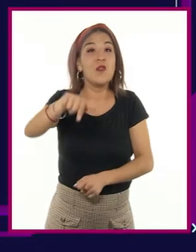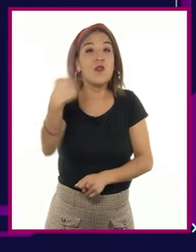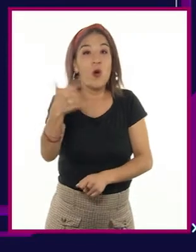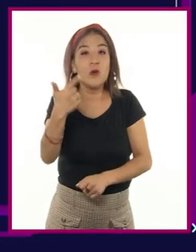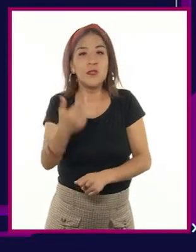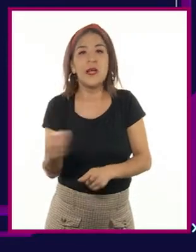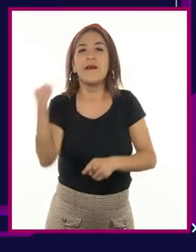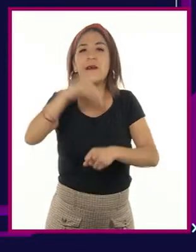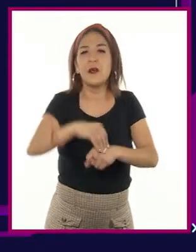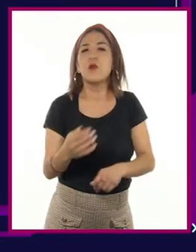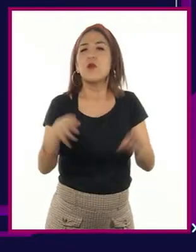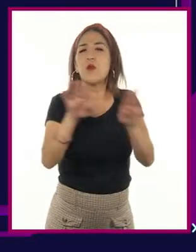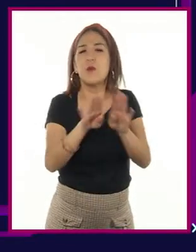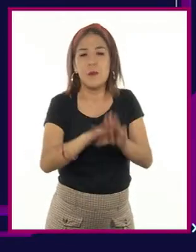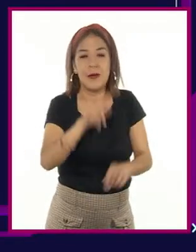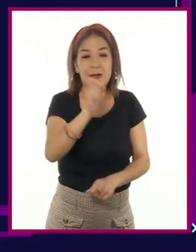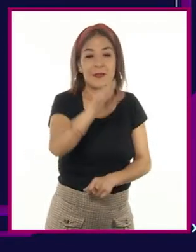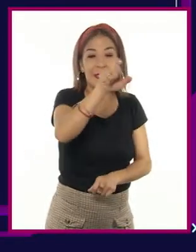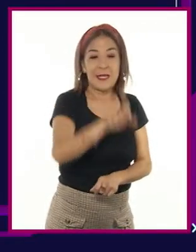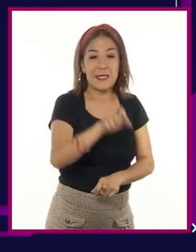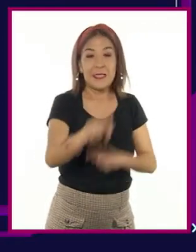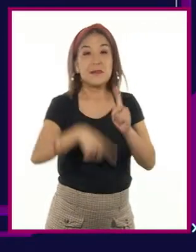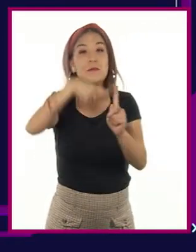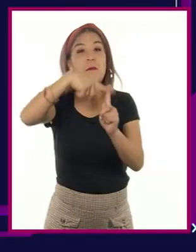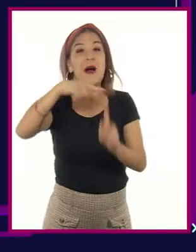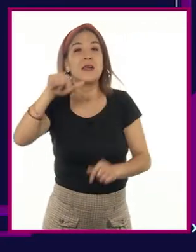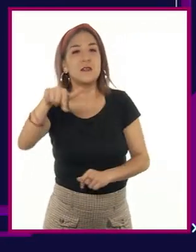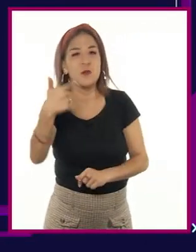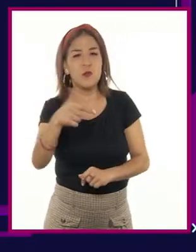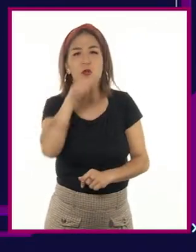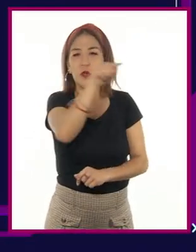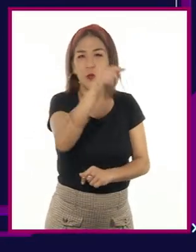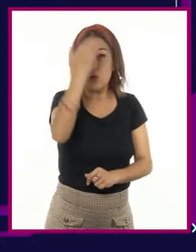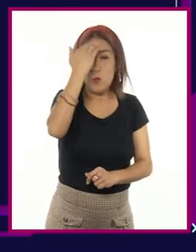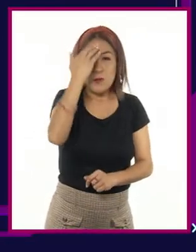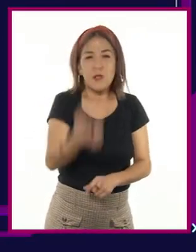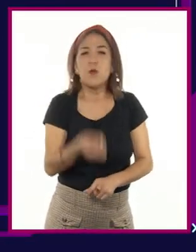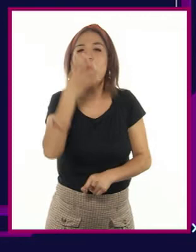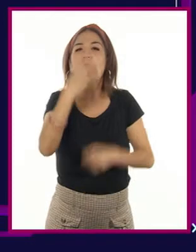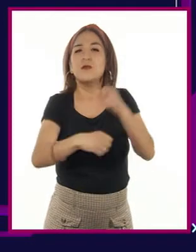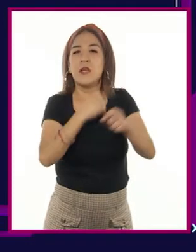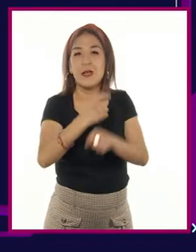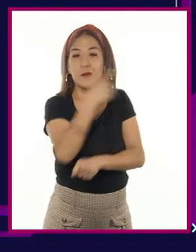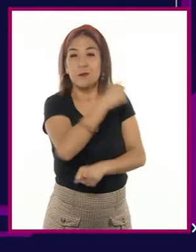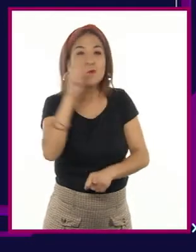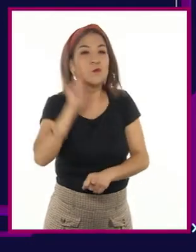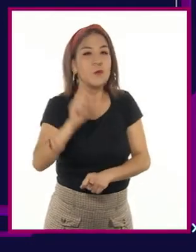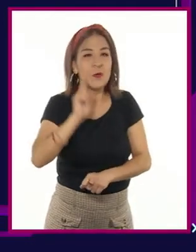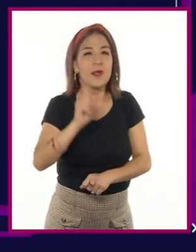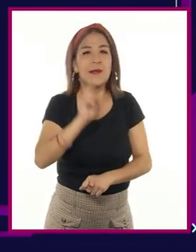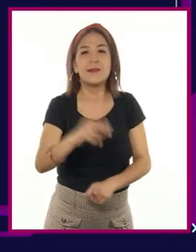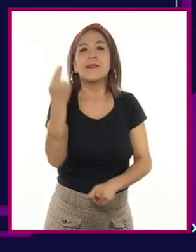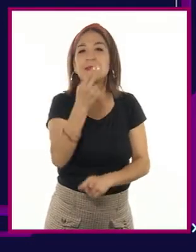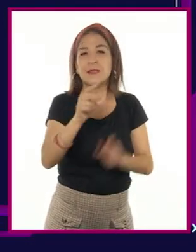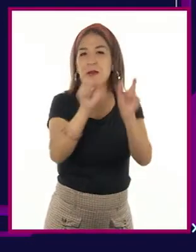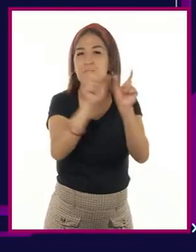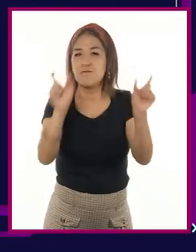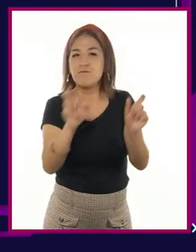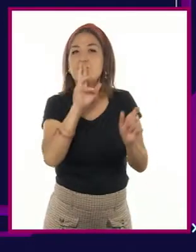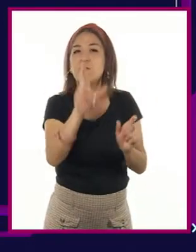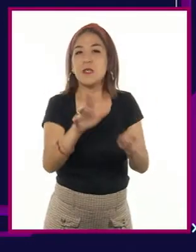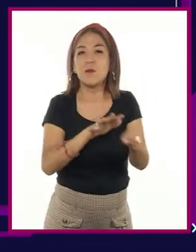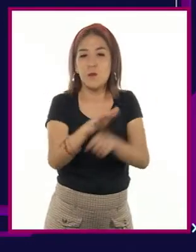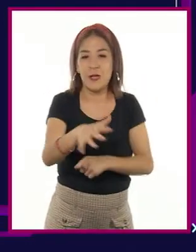como x + 12 para conocer la edad de consuelo la ecuación por resolver es